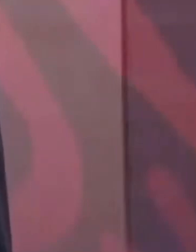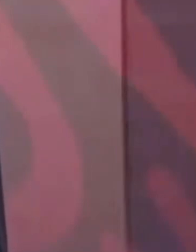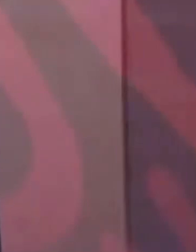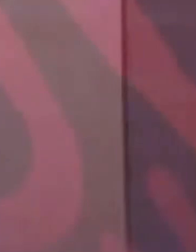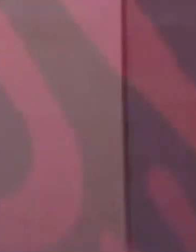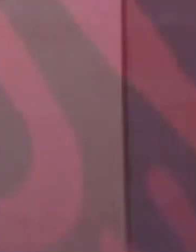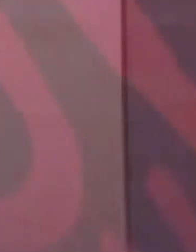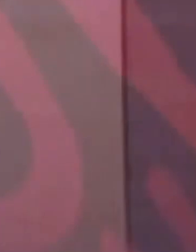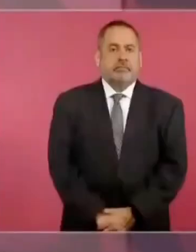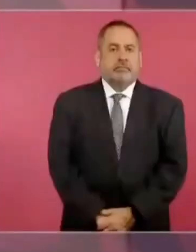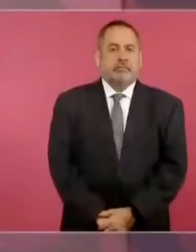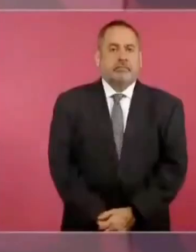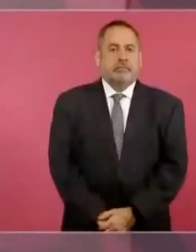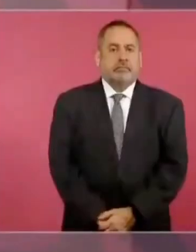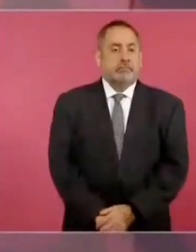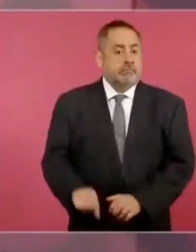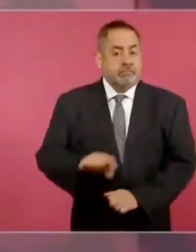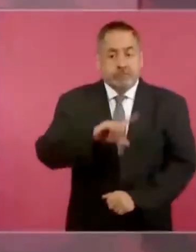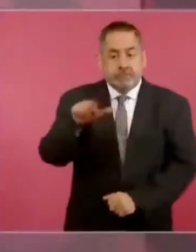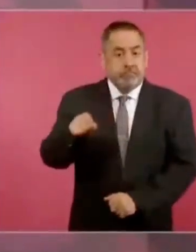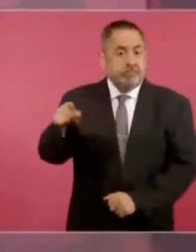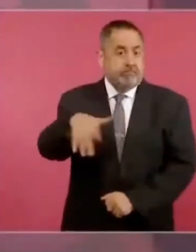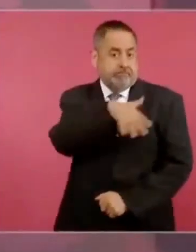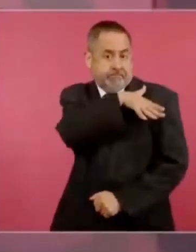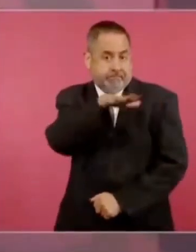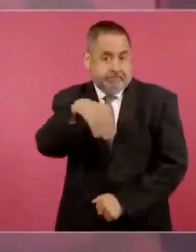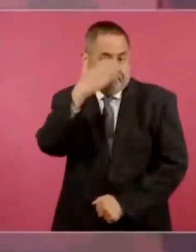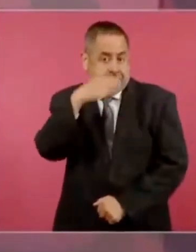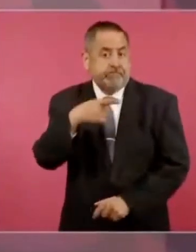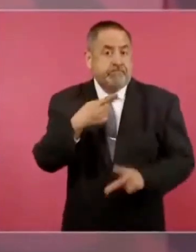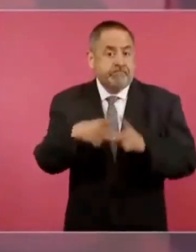con el reparto agrario.